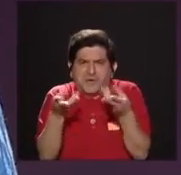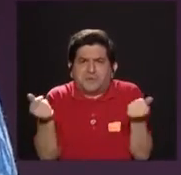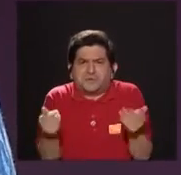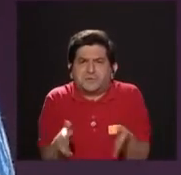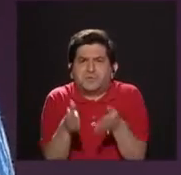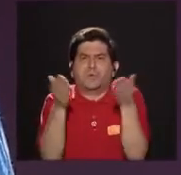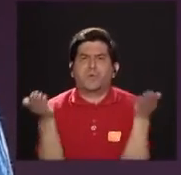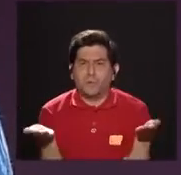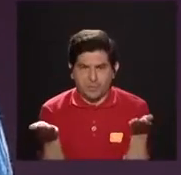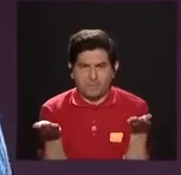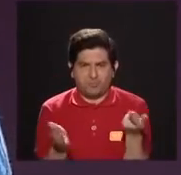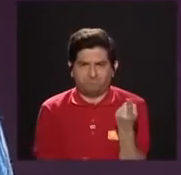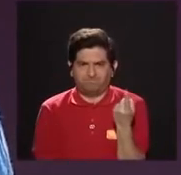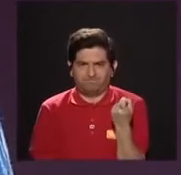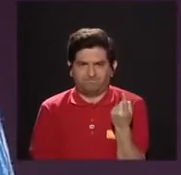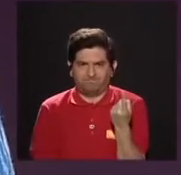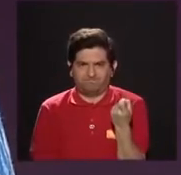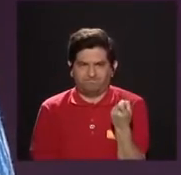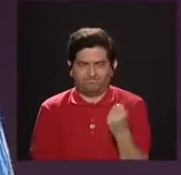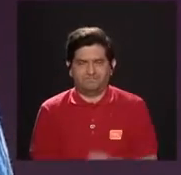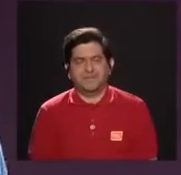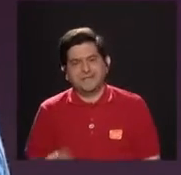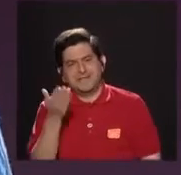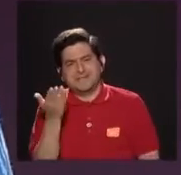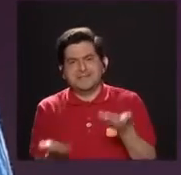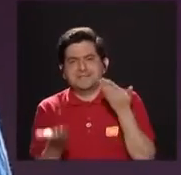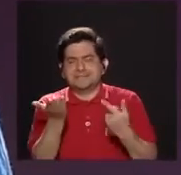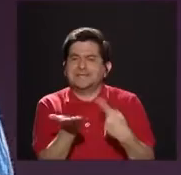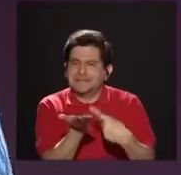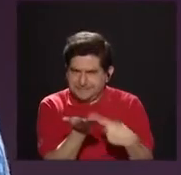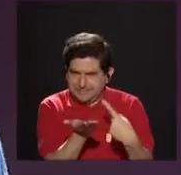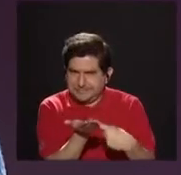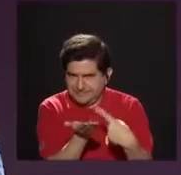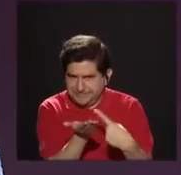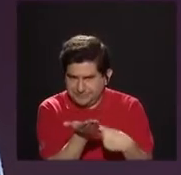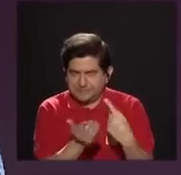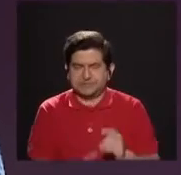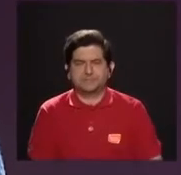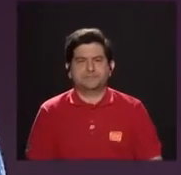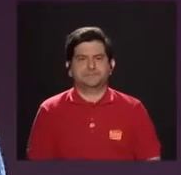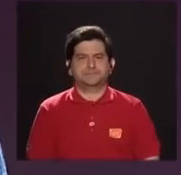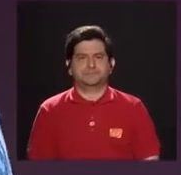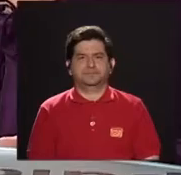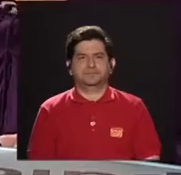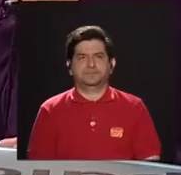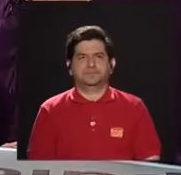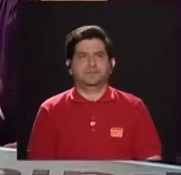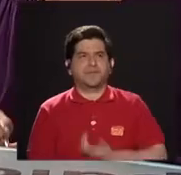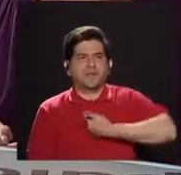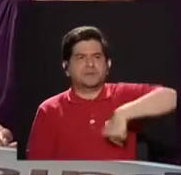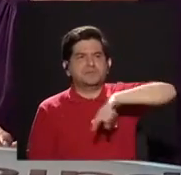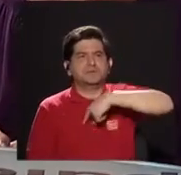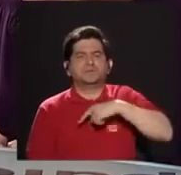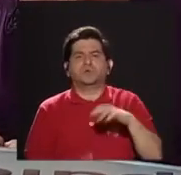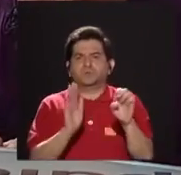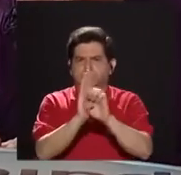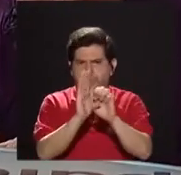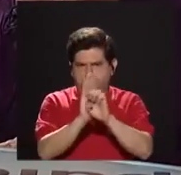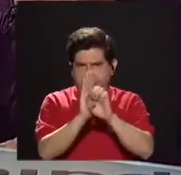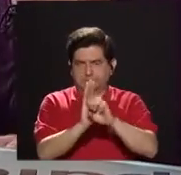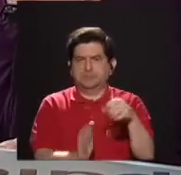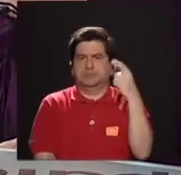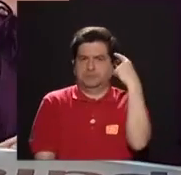local, es lo que faltó quizás un poco más de discusión. Porque si nos atenemos, por ejemplo,